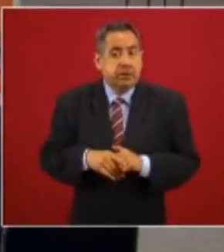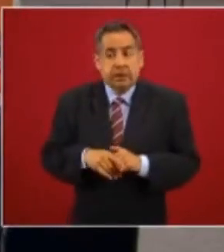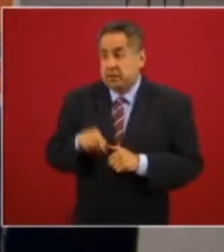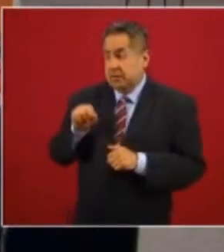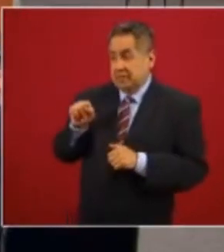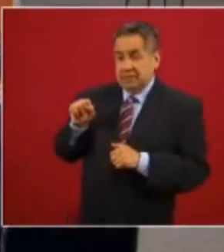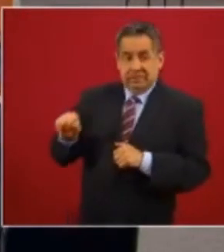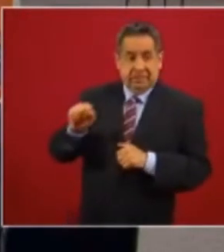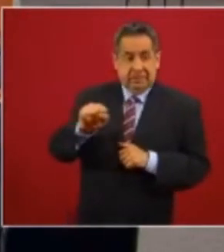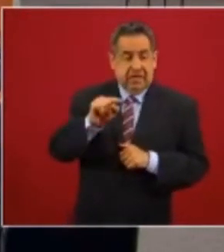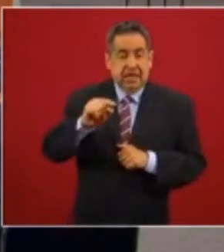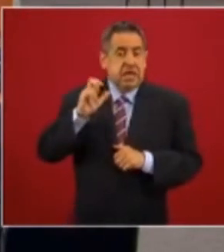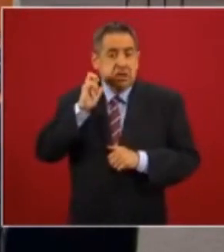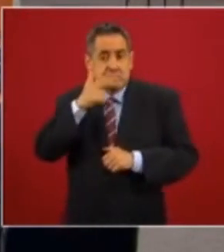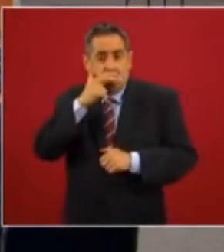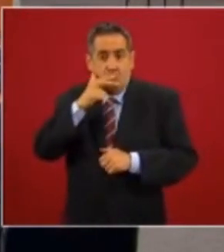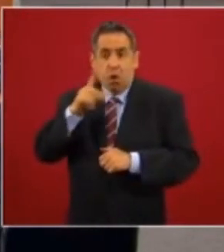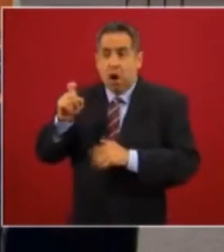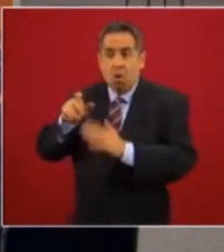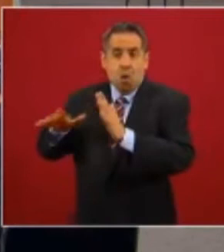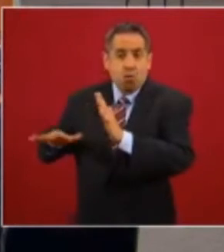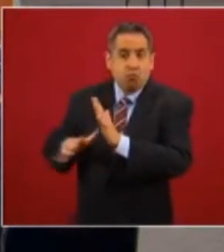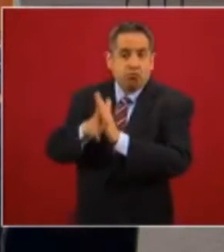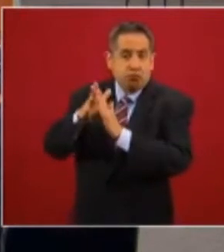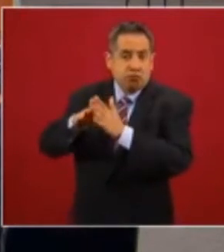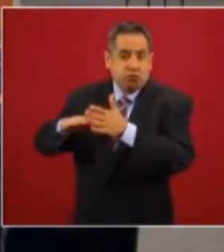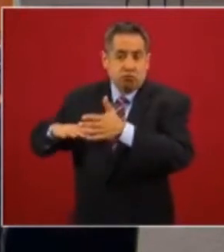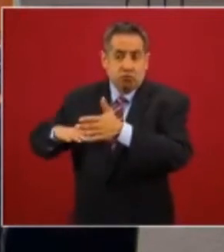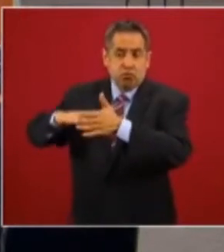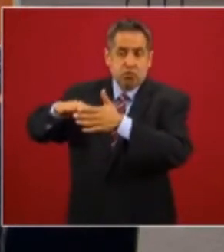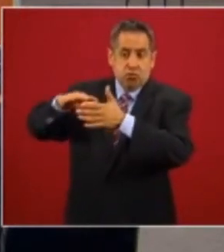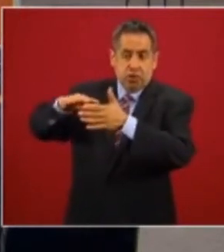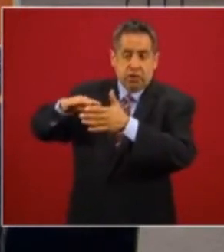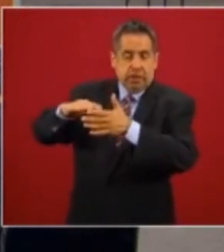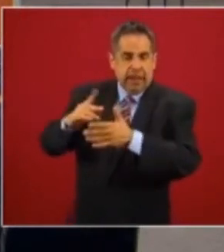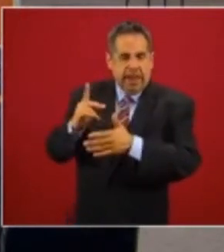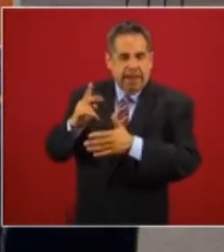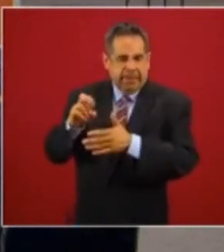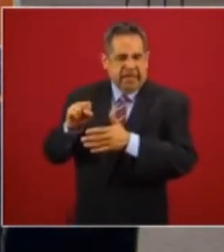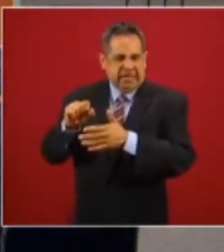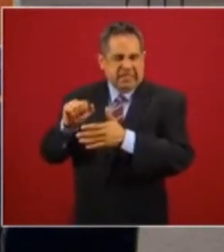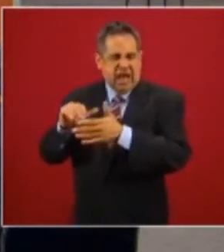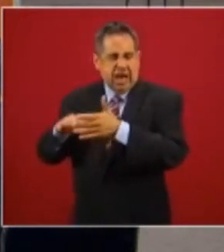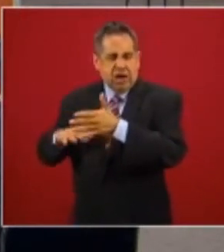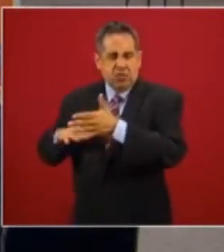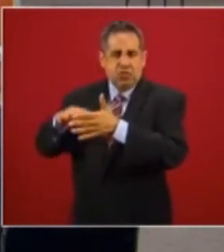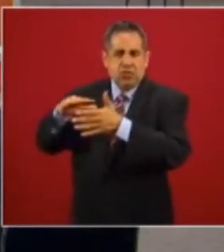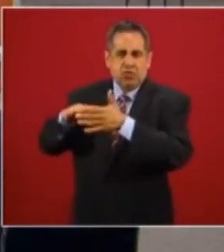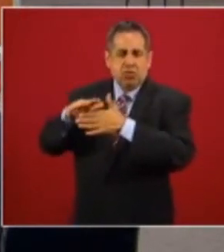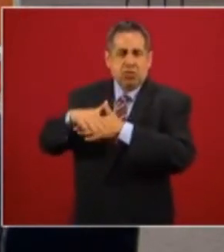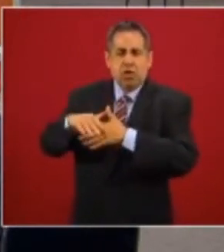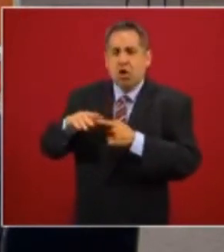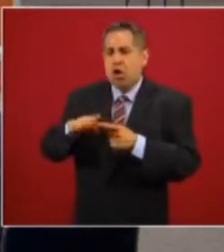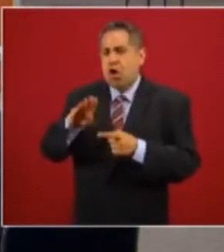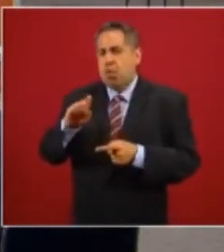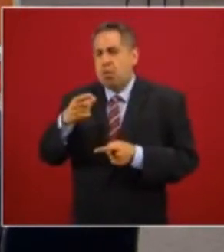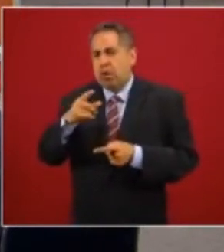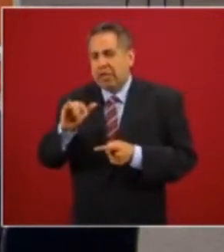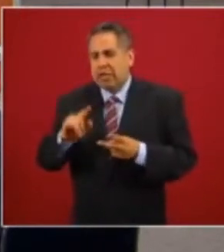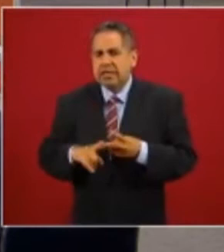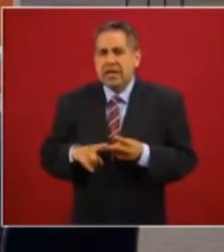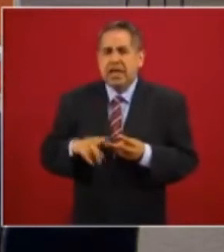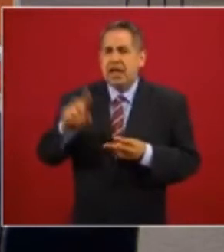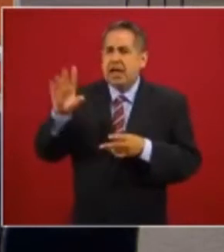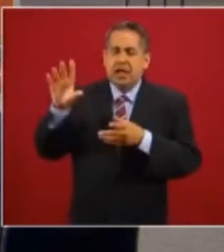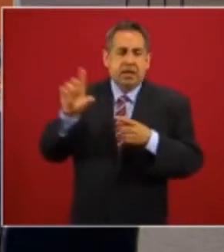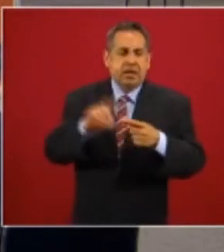hay en Chihuahua y que están, está la presa La Boquilla, la presa Las Vírgenes,